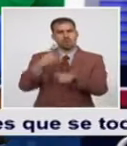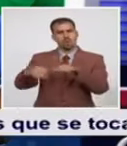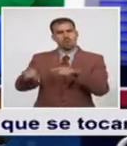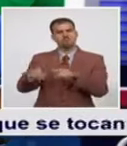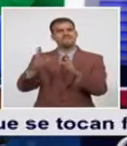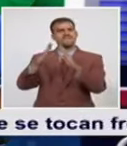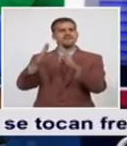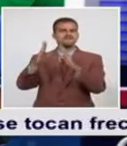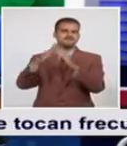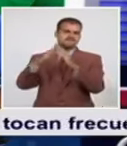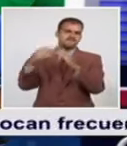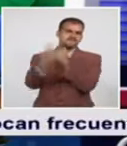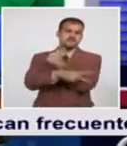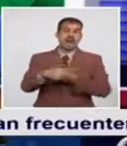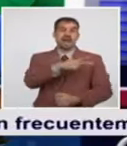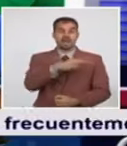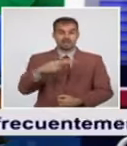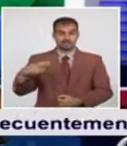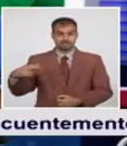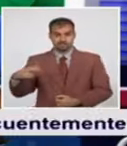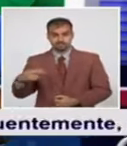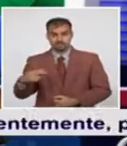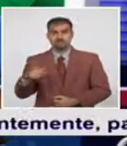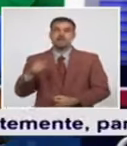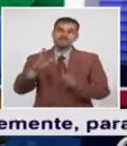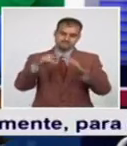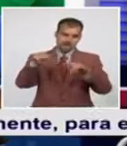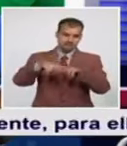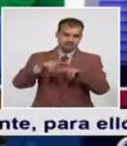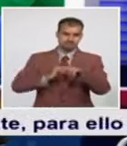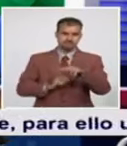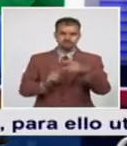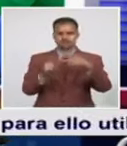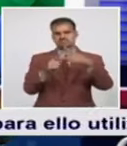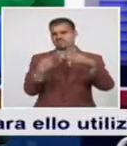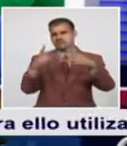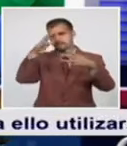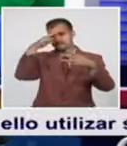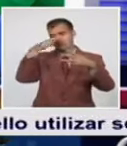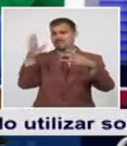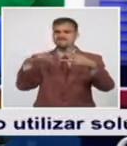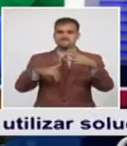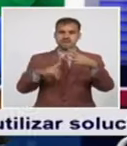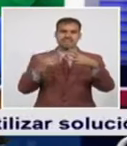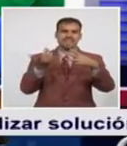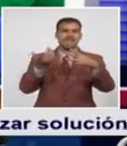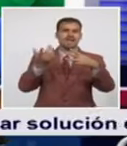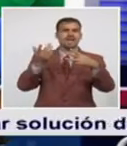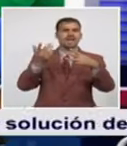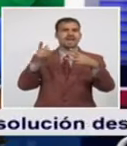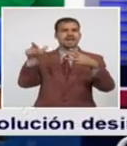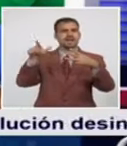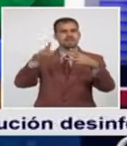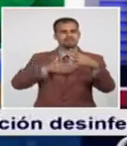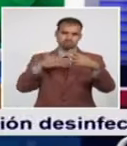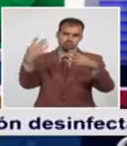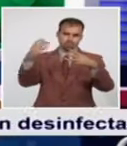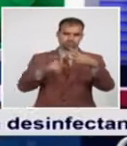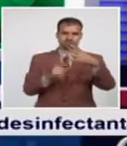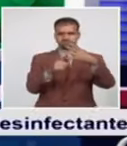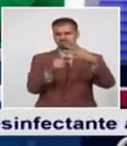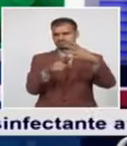en La Habana, el mexicano que ya referimos que venía procedente de Colombia y la rusa que también referimos